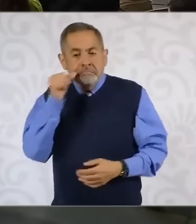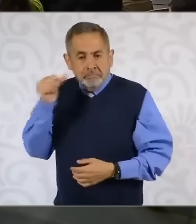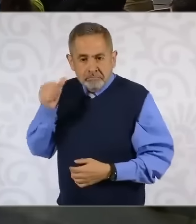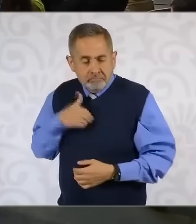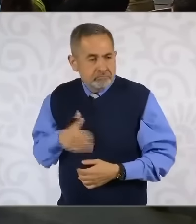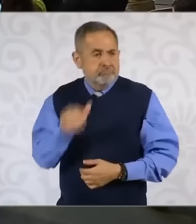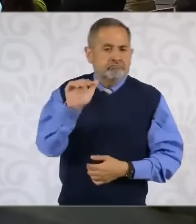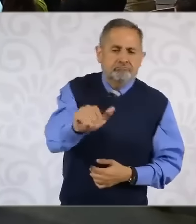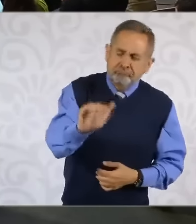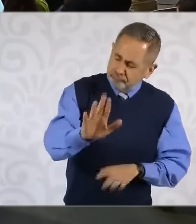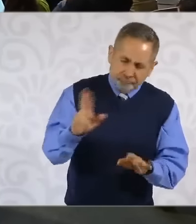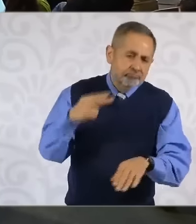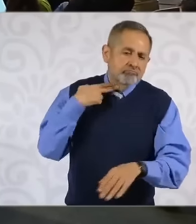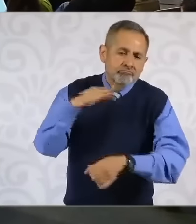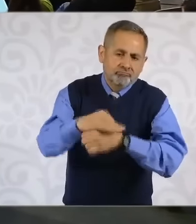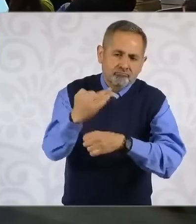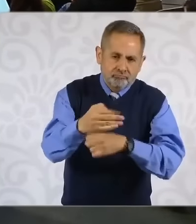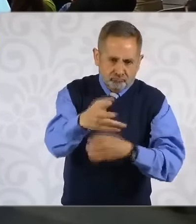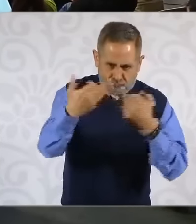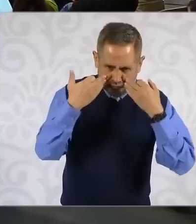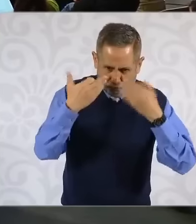notario,